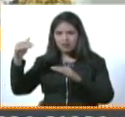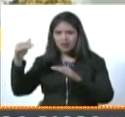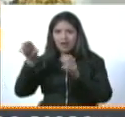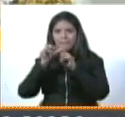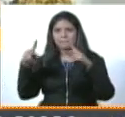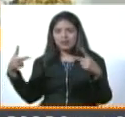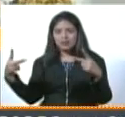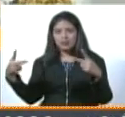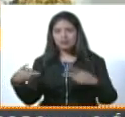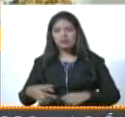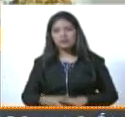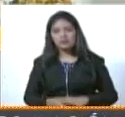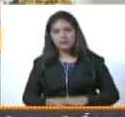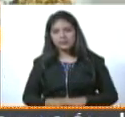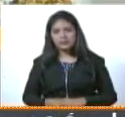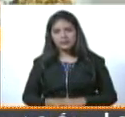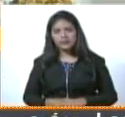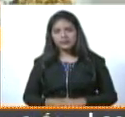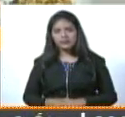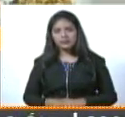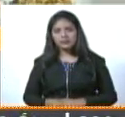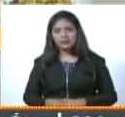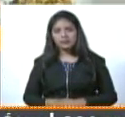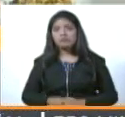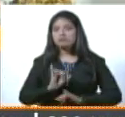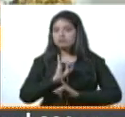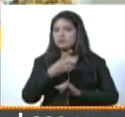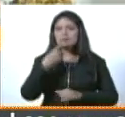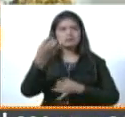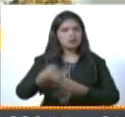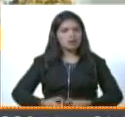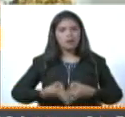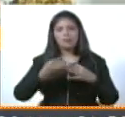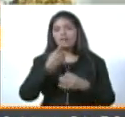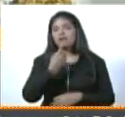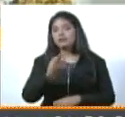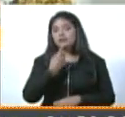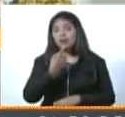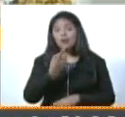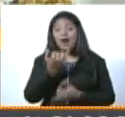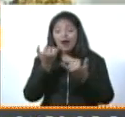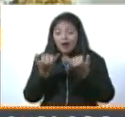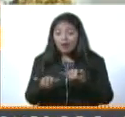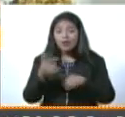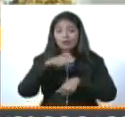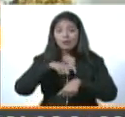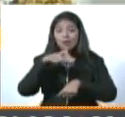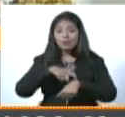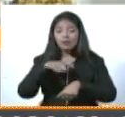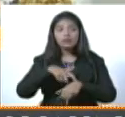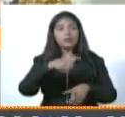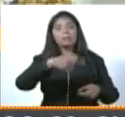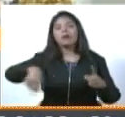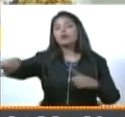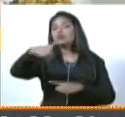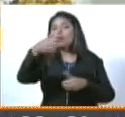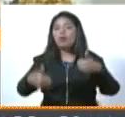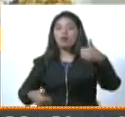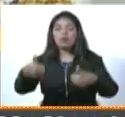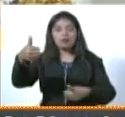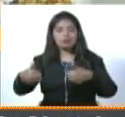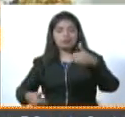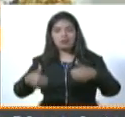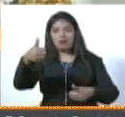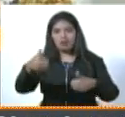en estándar. Este, como hemos dicho siempre, es el momento estelar para los candidatos y para las